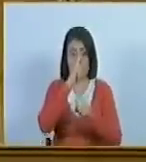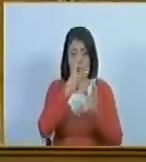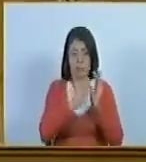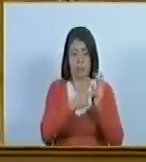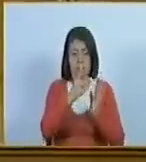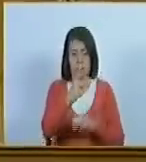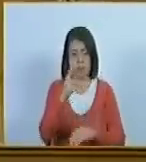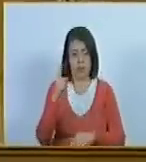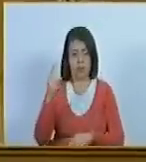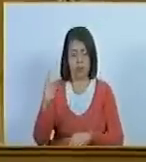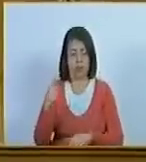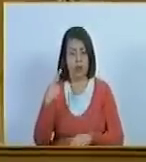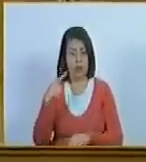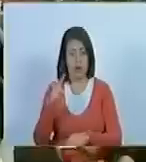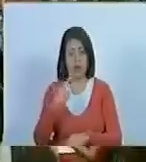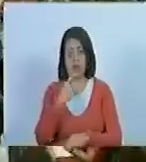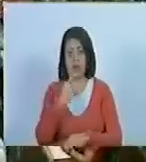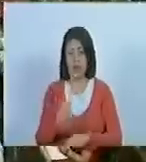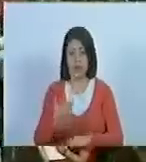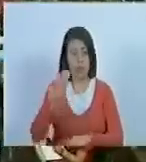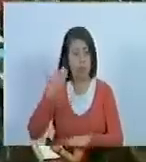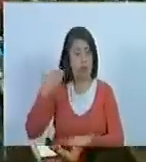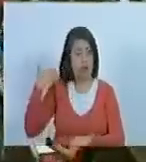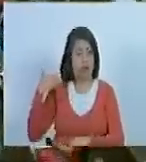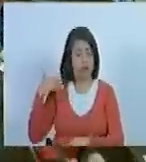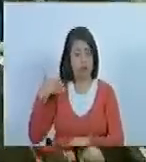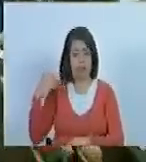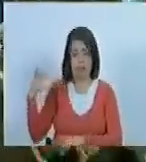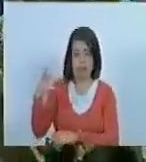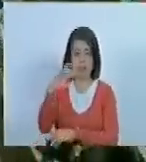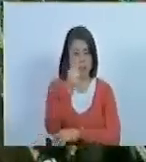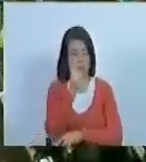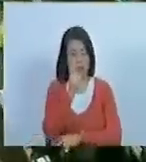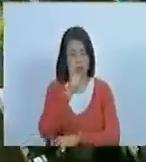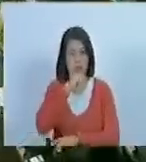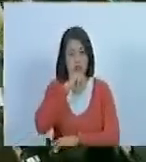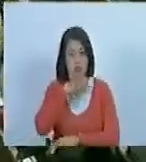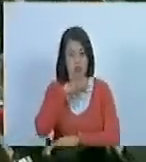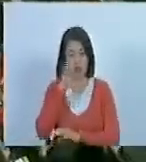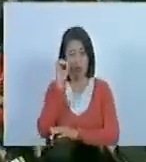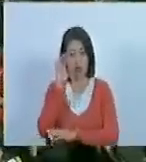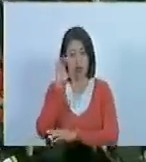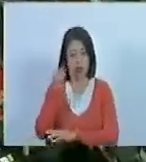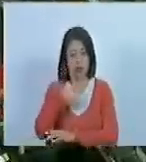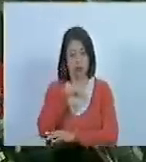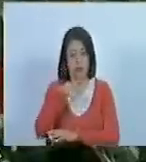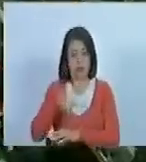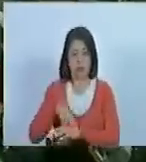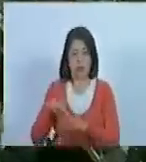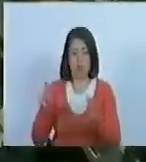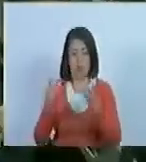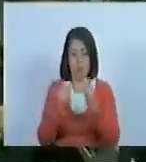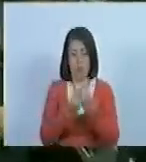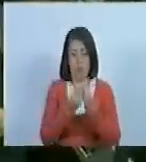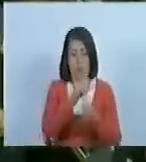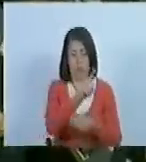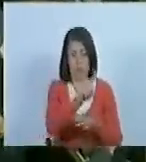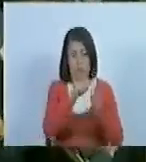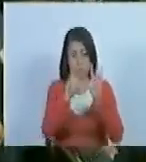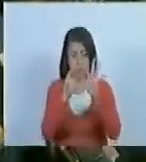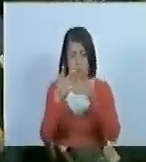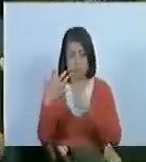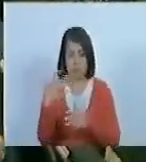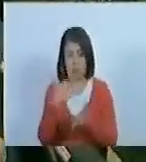2021, habíamos dicho que habíamos batido récord en el histórico de la Asamblea Nacional con